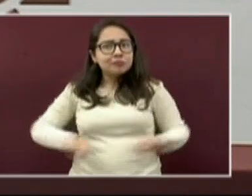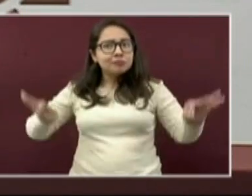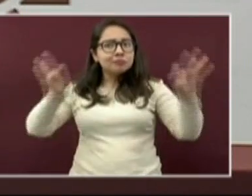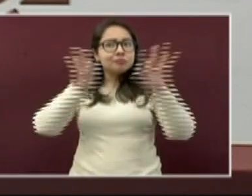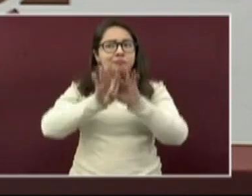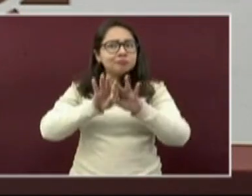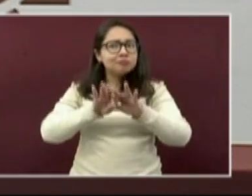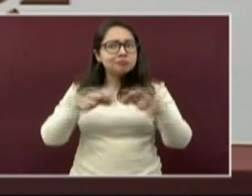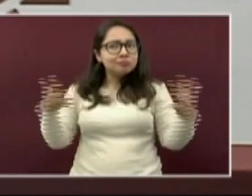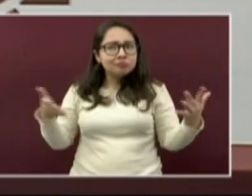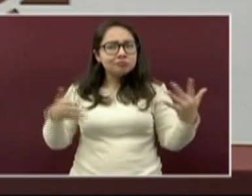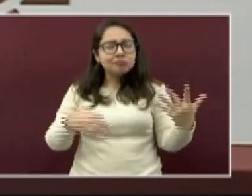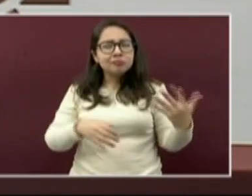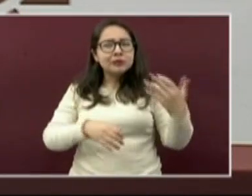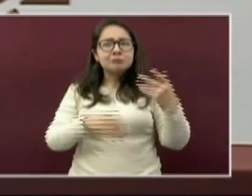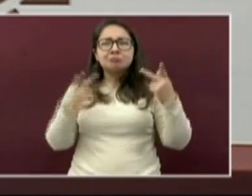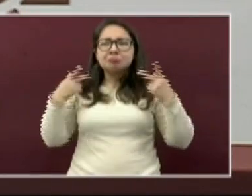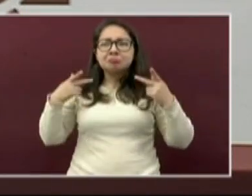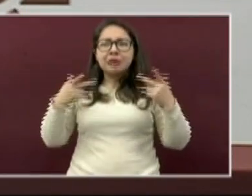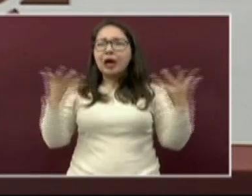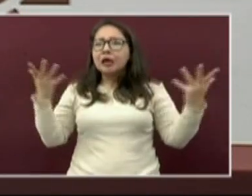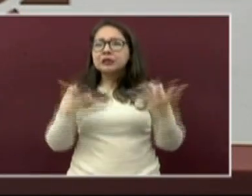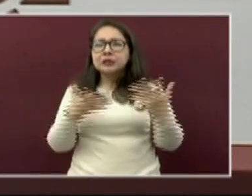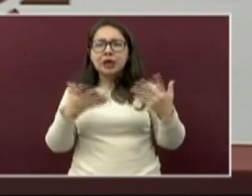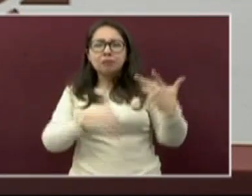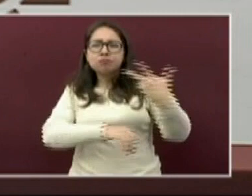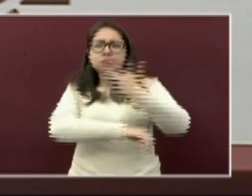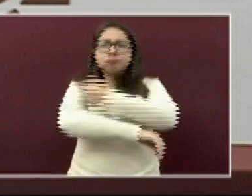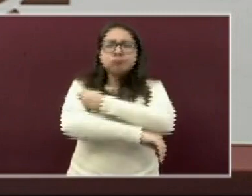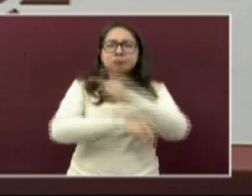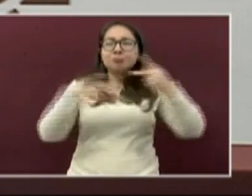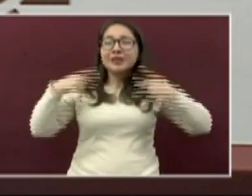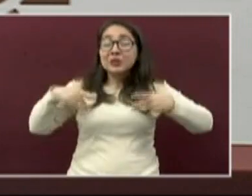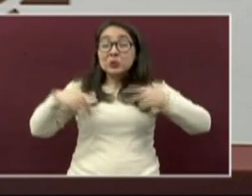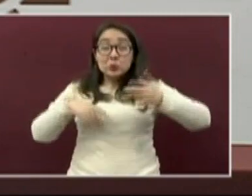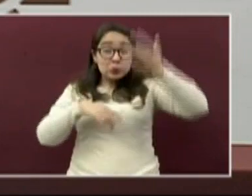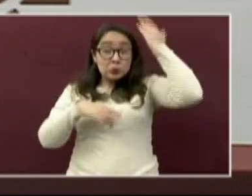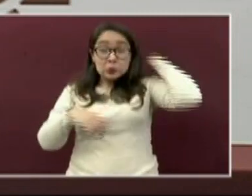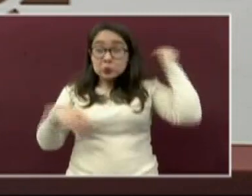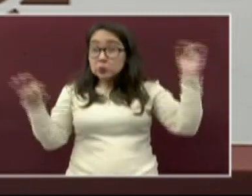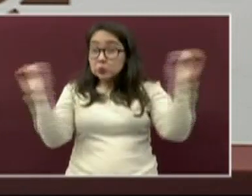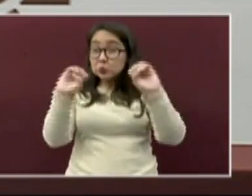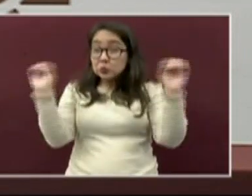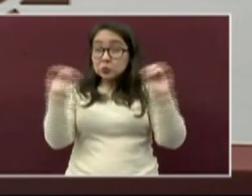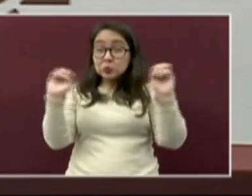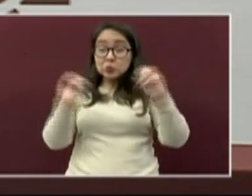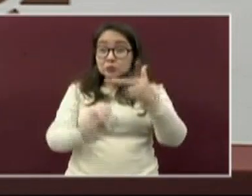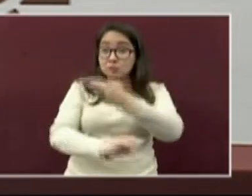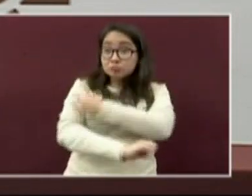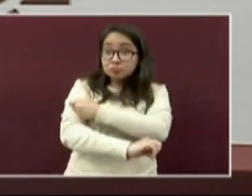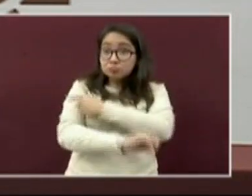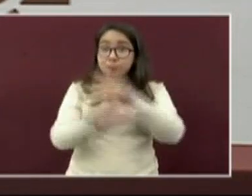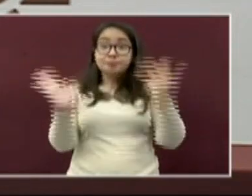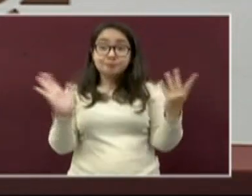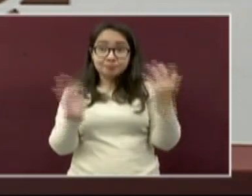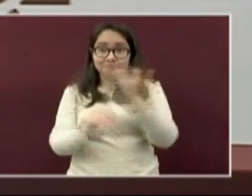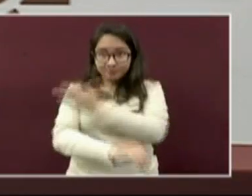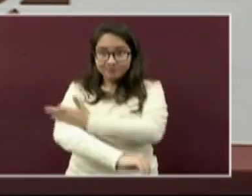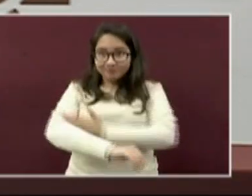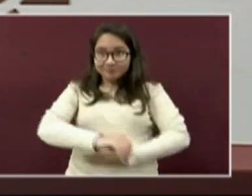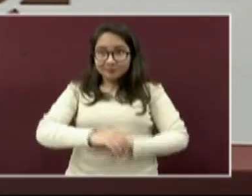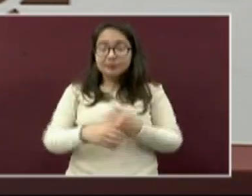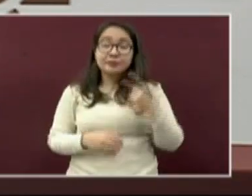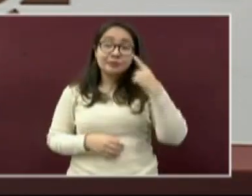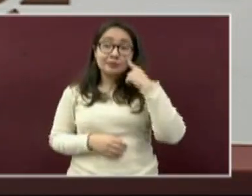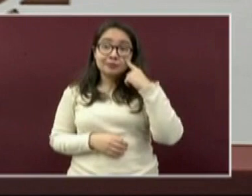de vacunación para personas que llamamos rezagadas miren ustedes el plan nacional de vacunación